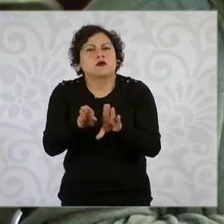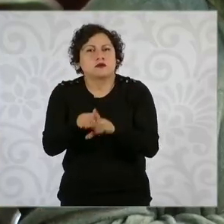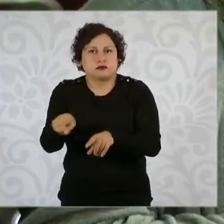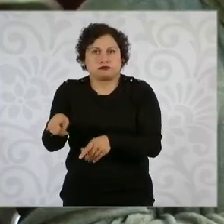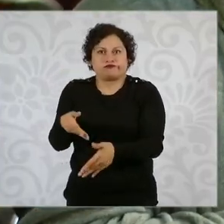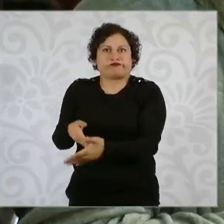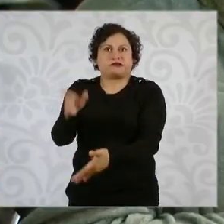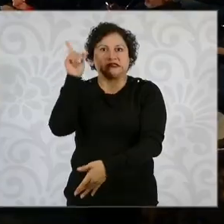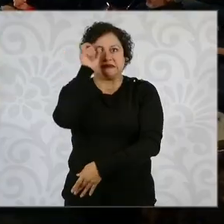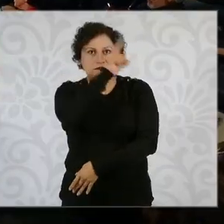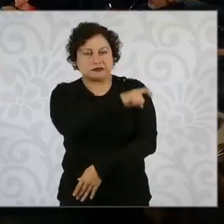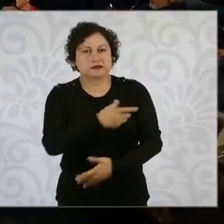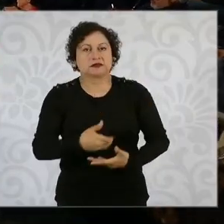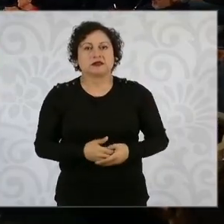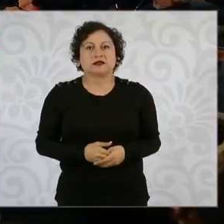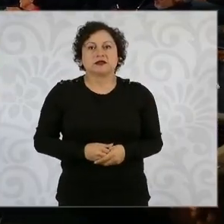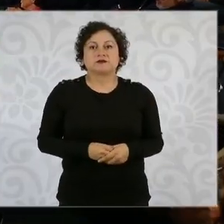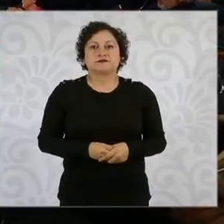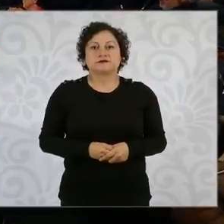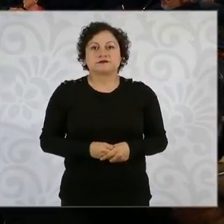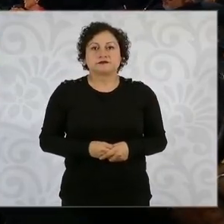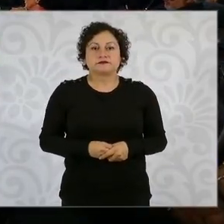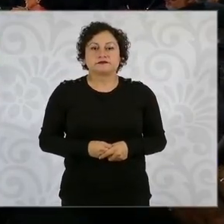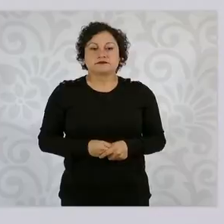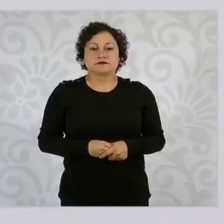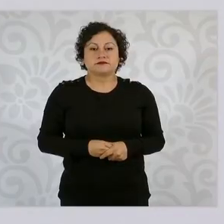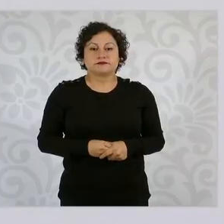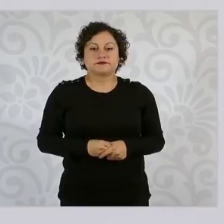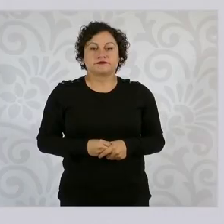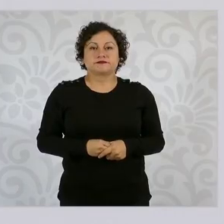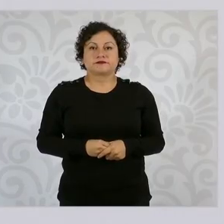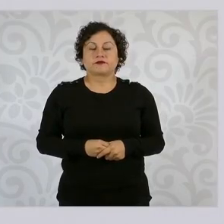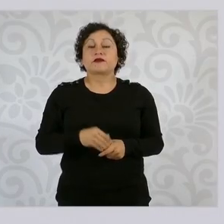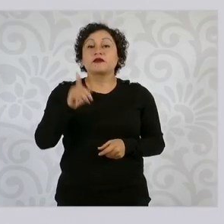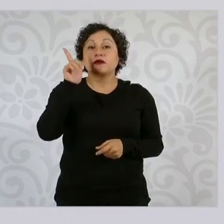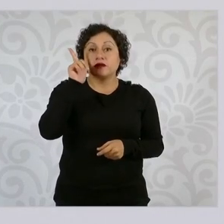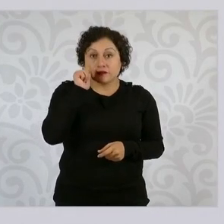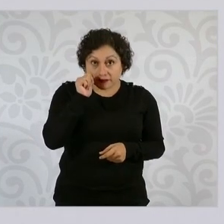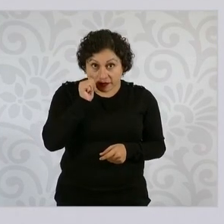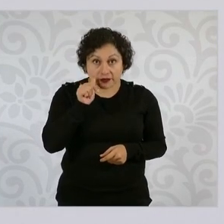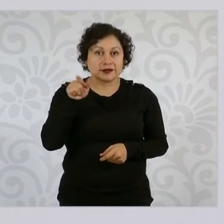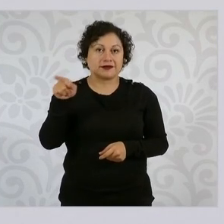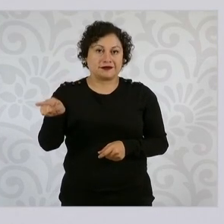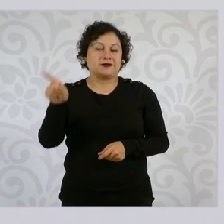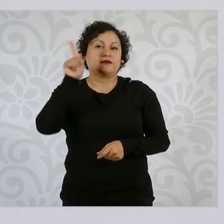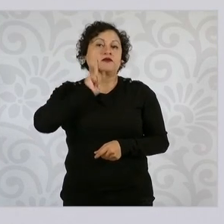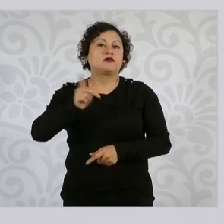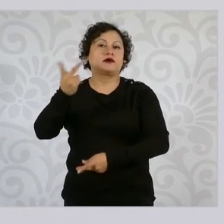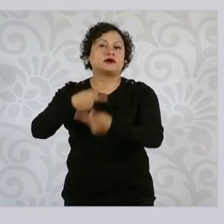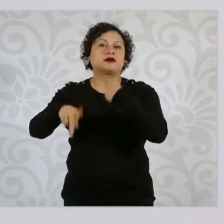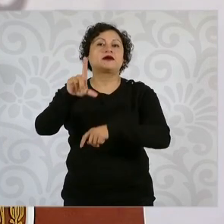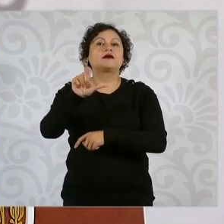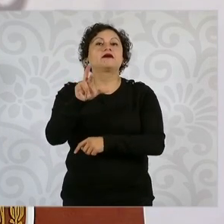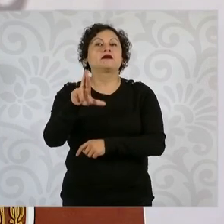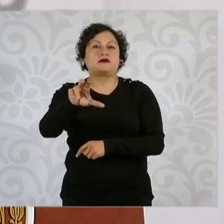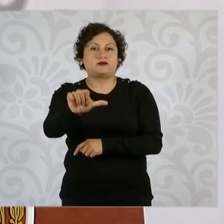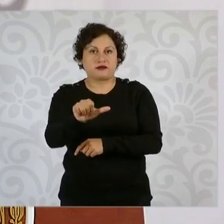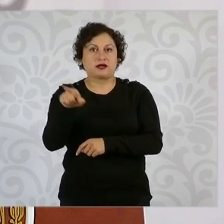censo para los ciudadanos? Ay, mañana viene Laura, también la coordinadora de Protección